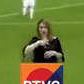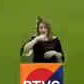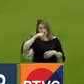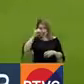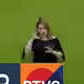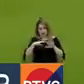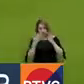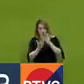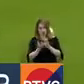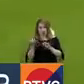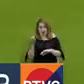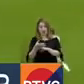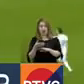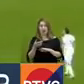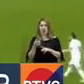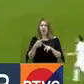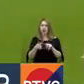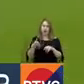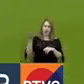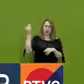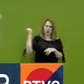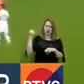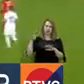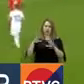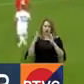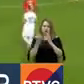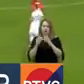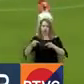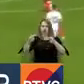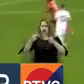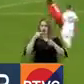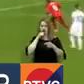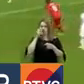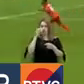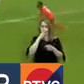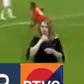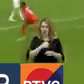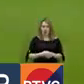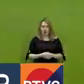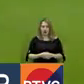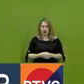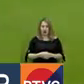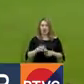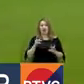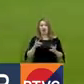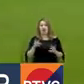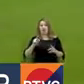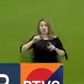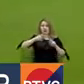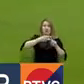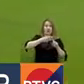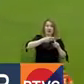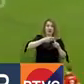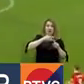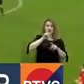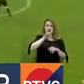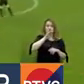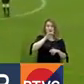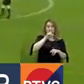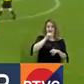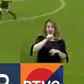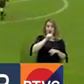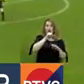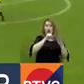del mundo bueno por cierto no estuvo presente en la última edición en rusia que iba a pasar primero si se va a ganar 40 anotaciones de nuevo